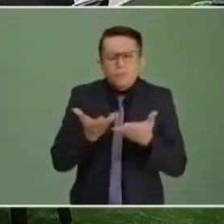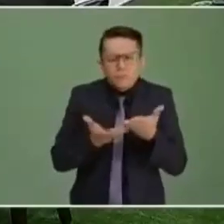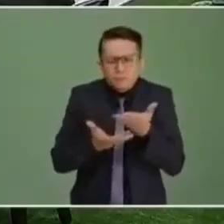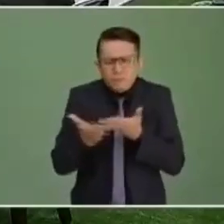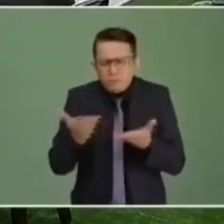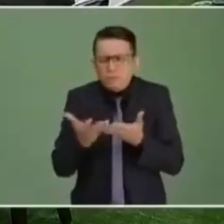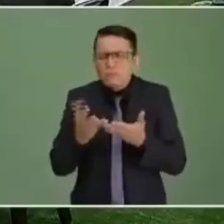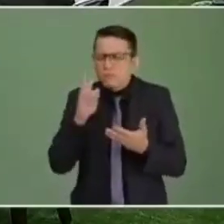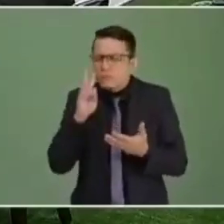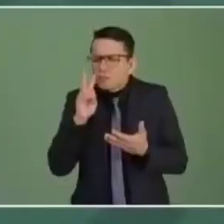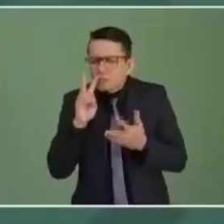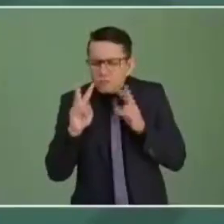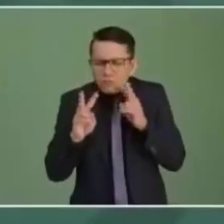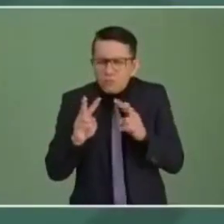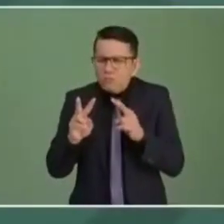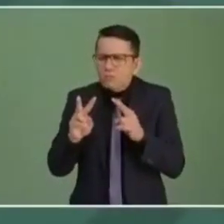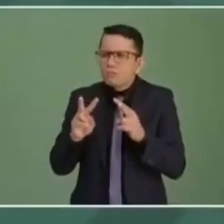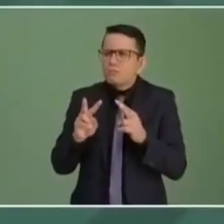permanecen